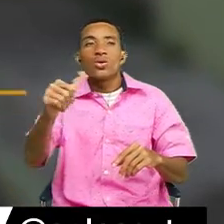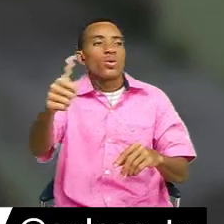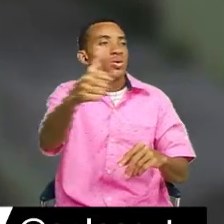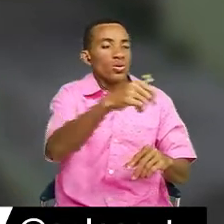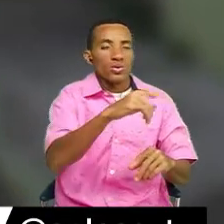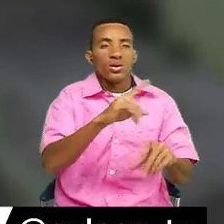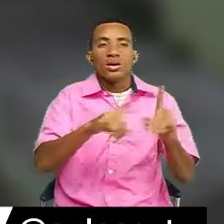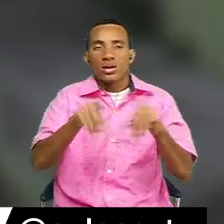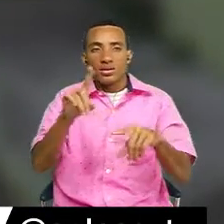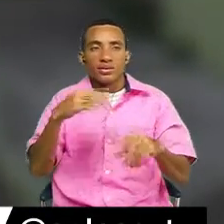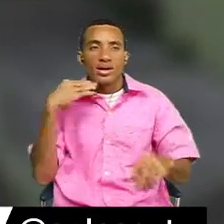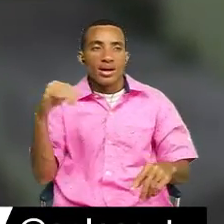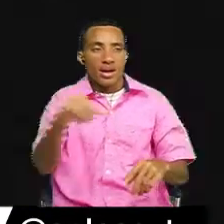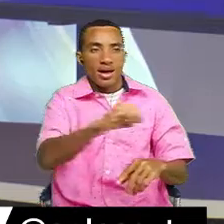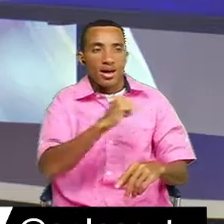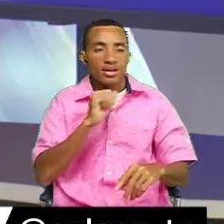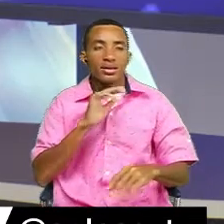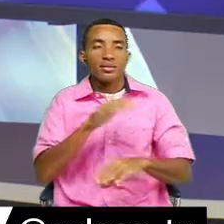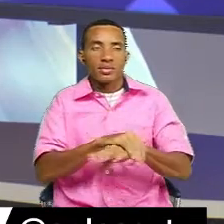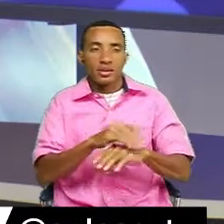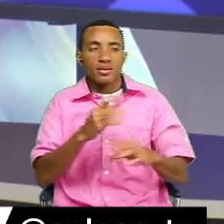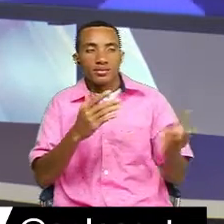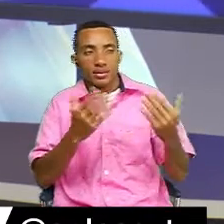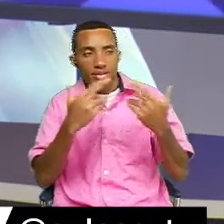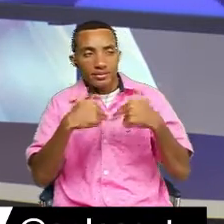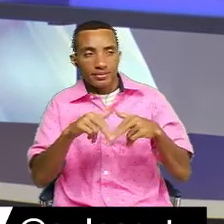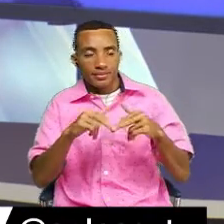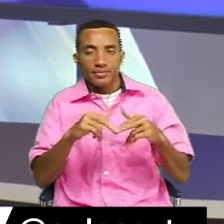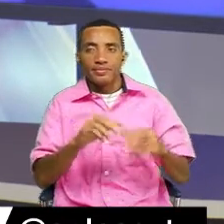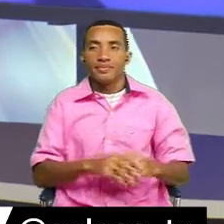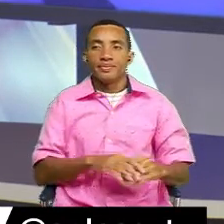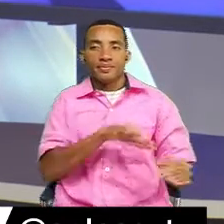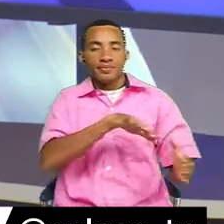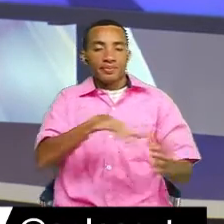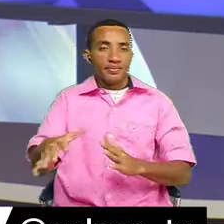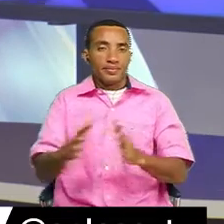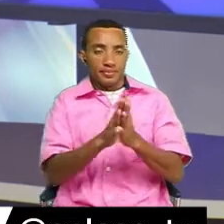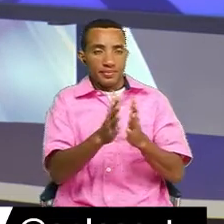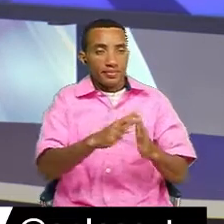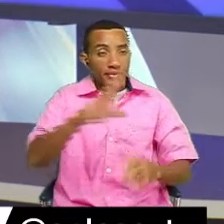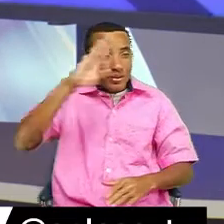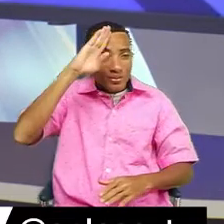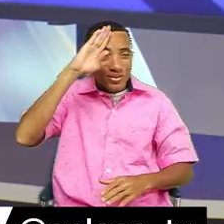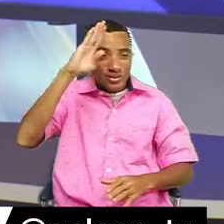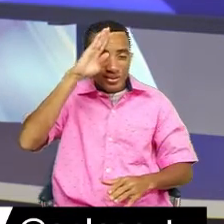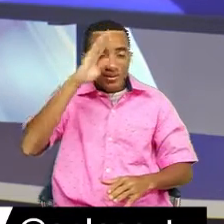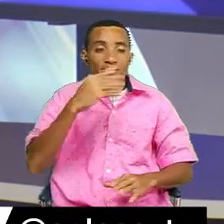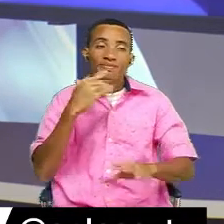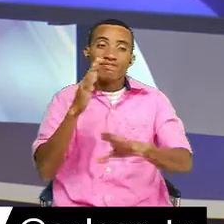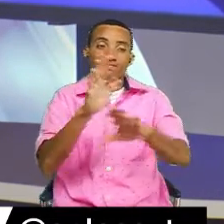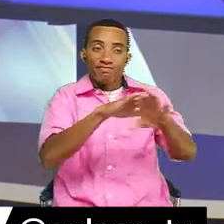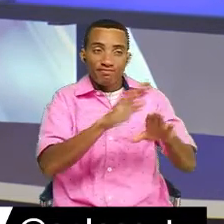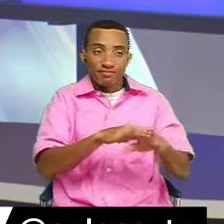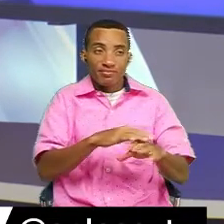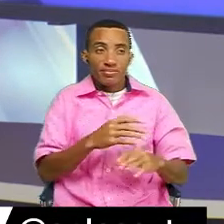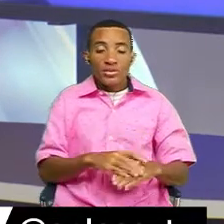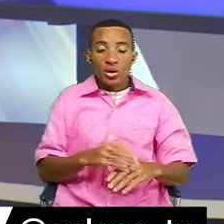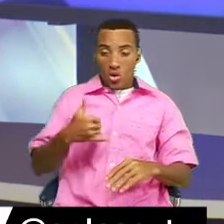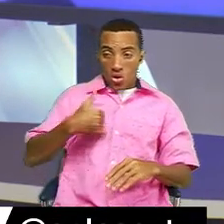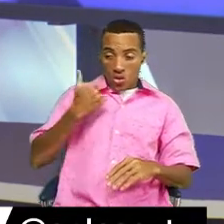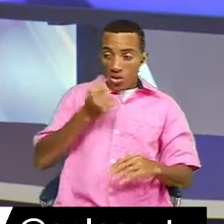involucradas otras mujeres. En este caso también se pronunció la policía, aseguran que investigan lo denunciado por la joven